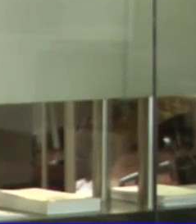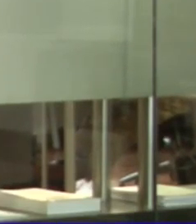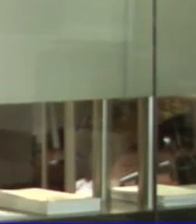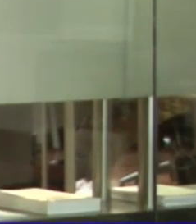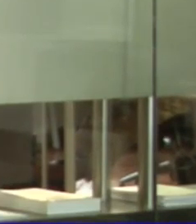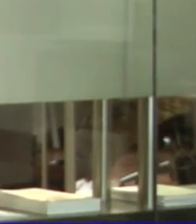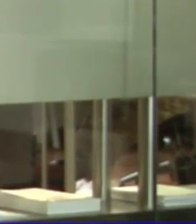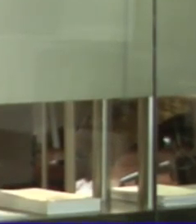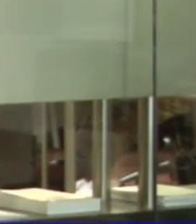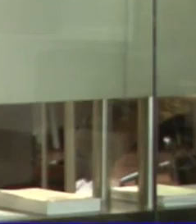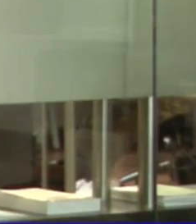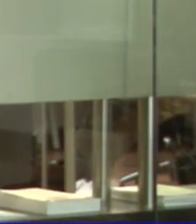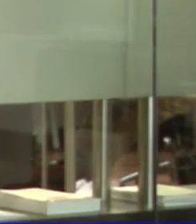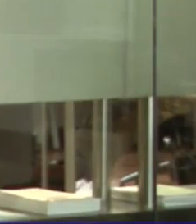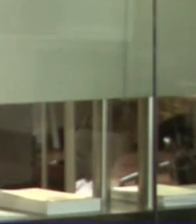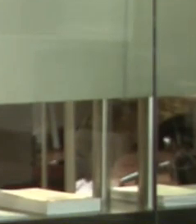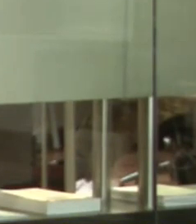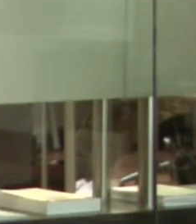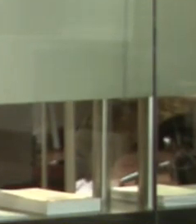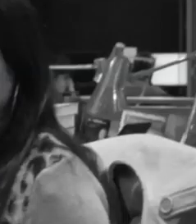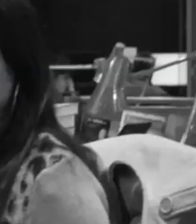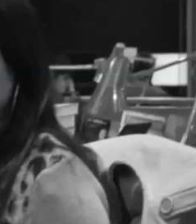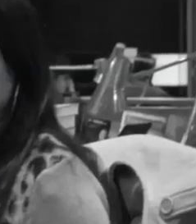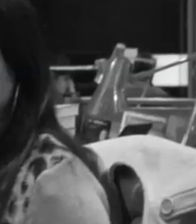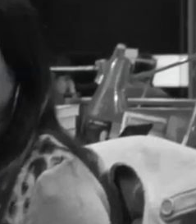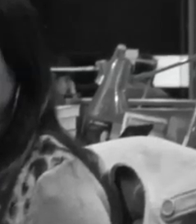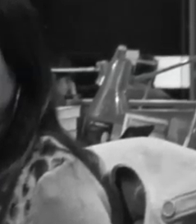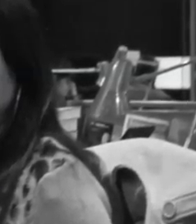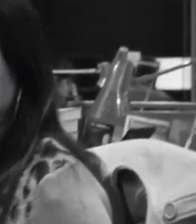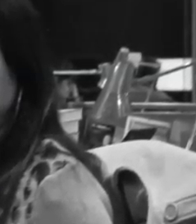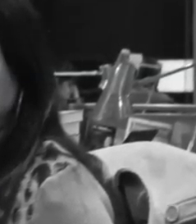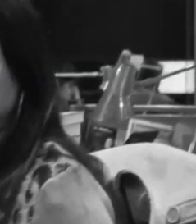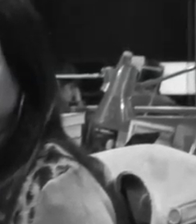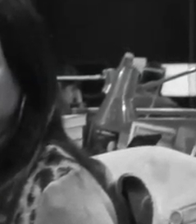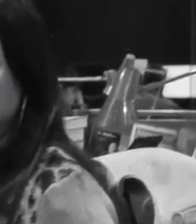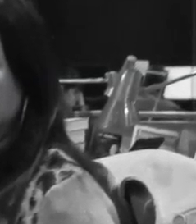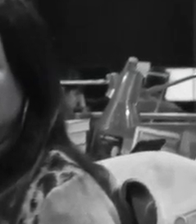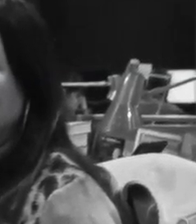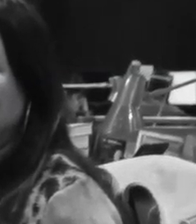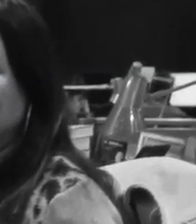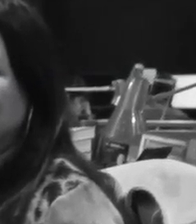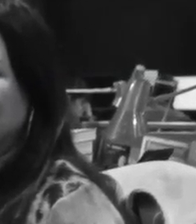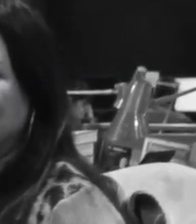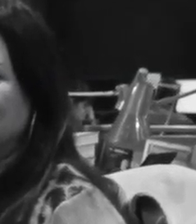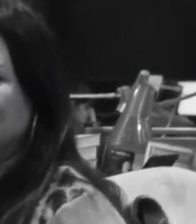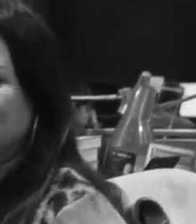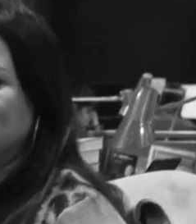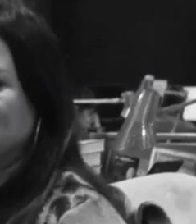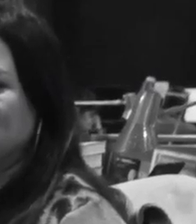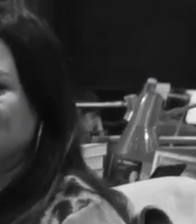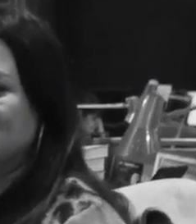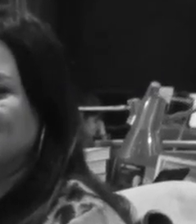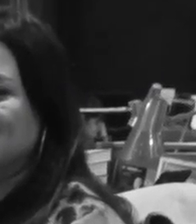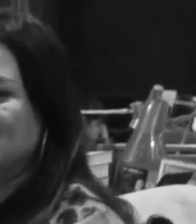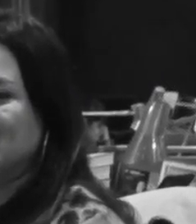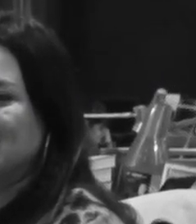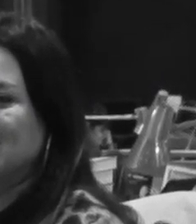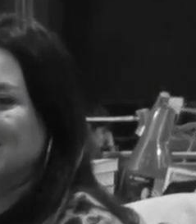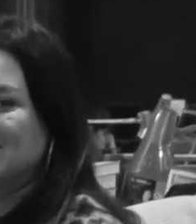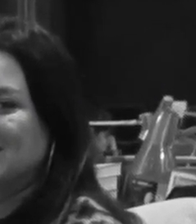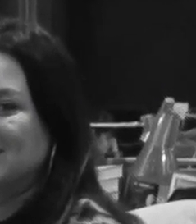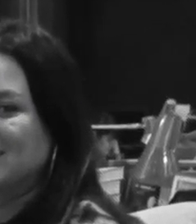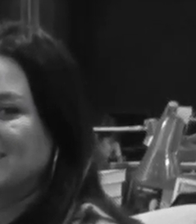esto, simplemente seríamos todos personas diferentes. Como institución o como Biblioteca del Congreso Nacional, considero que hemos avanzado